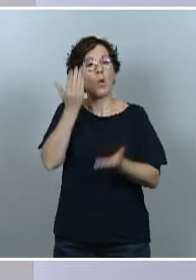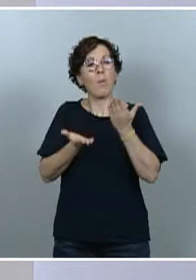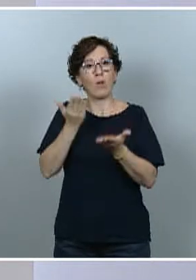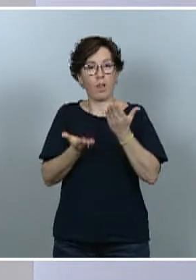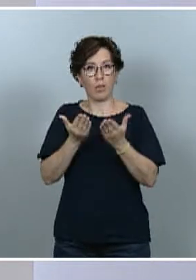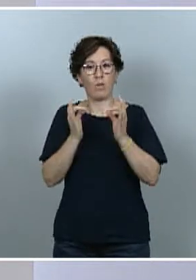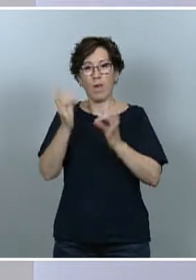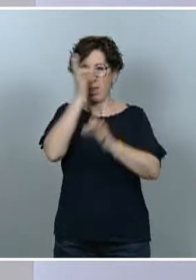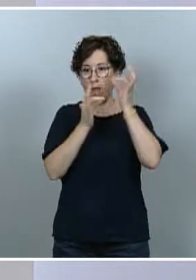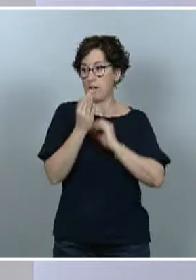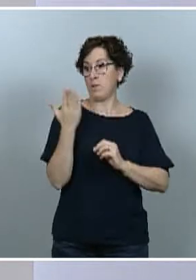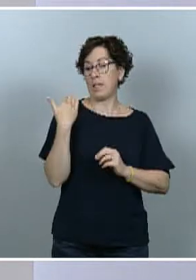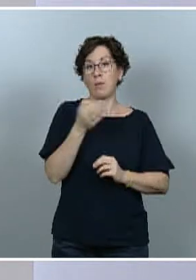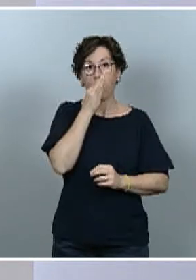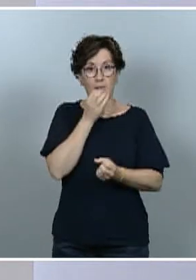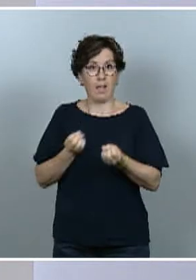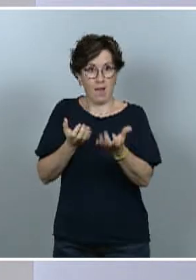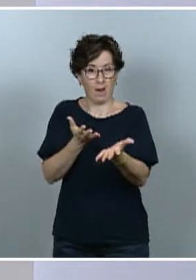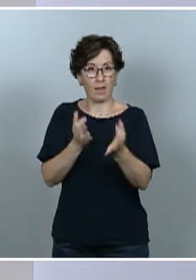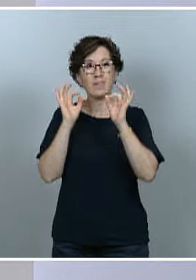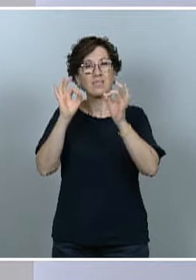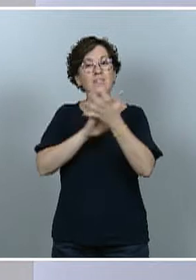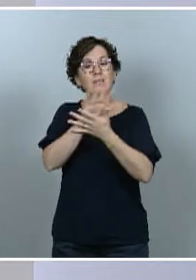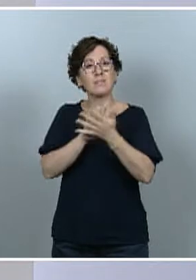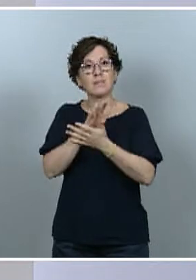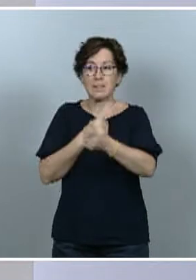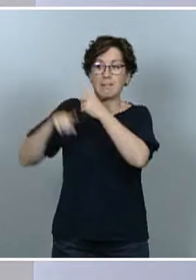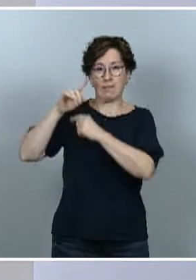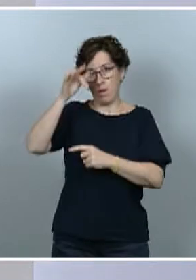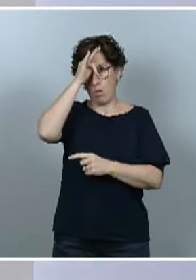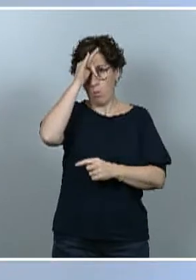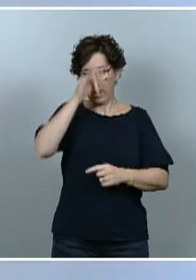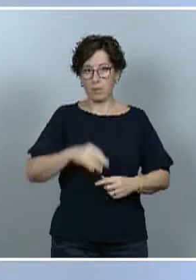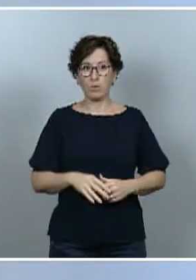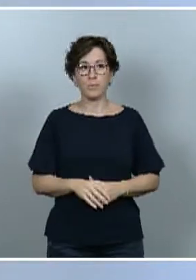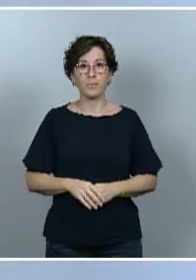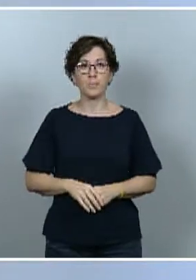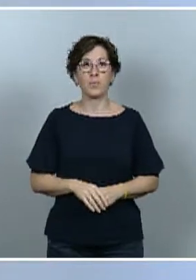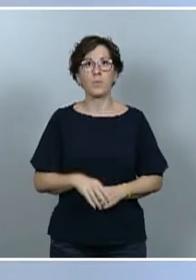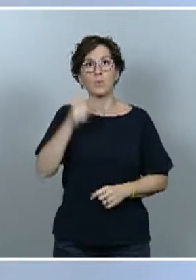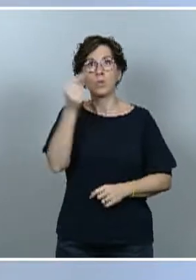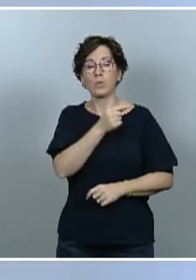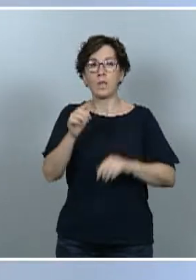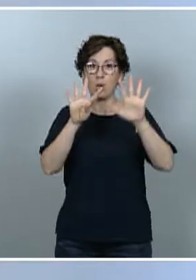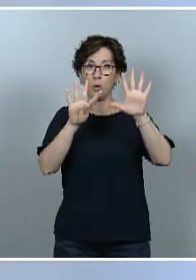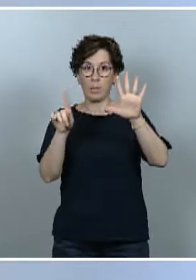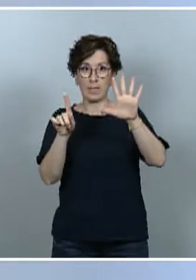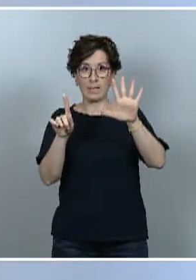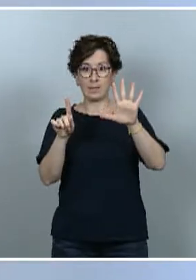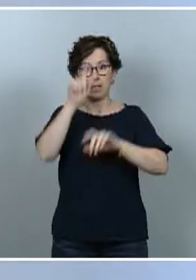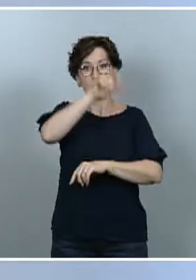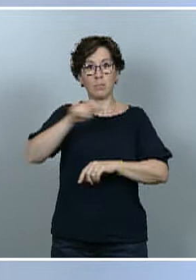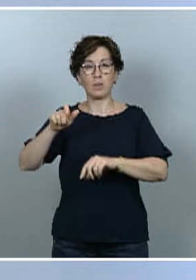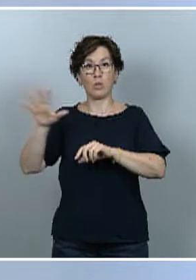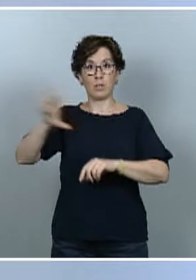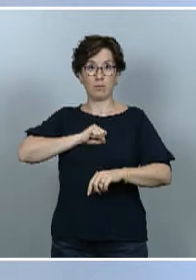por la tarde referidos al domingo pasado. Se notificaron 96 nuevas personas contagiadas